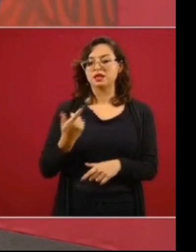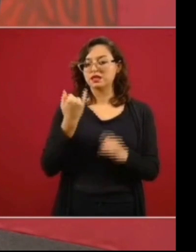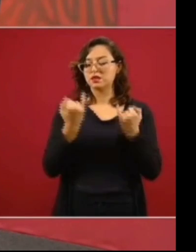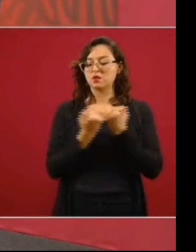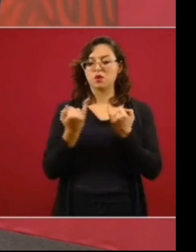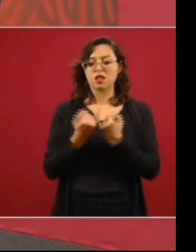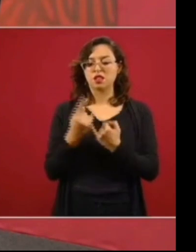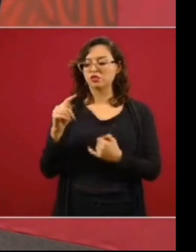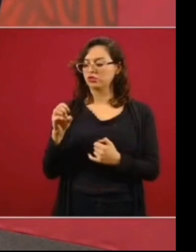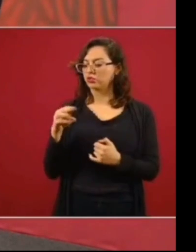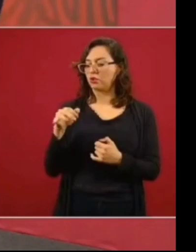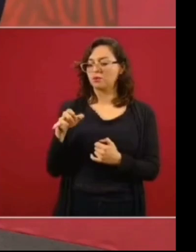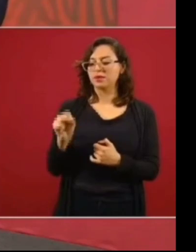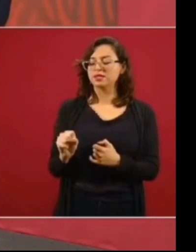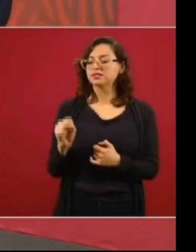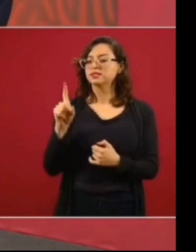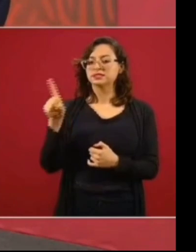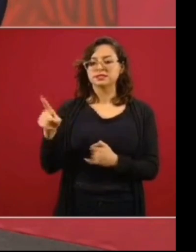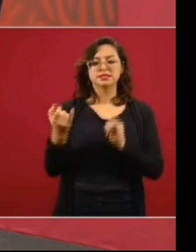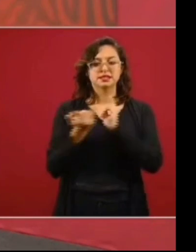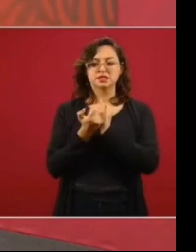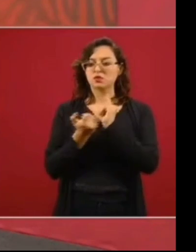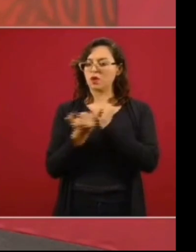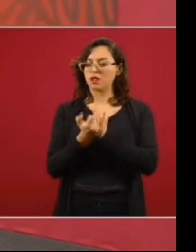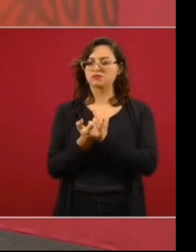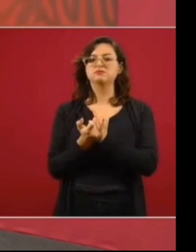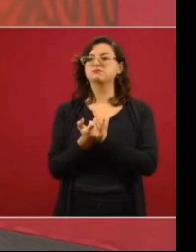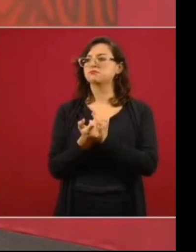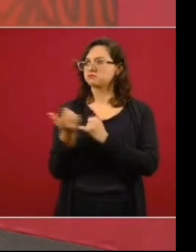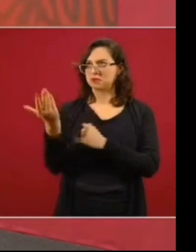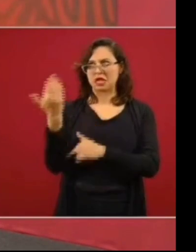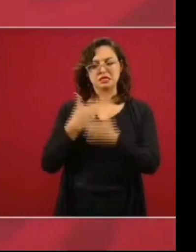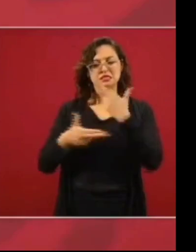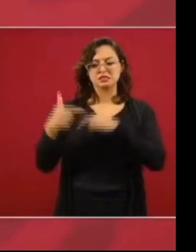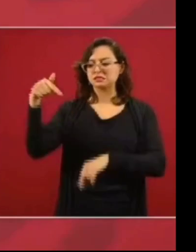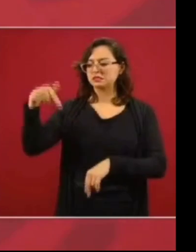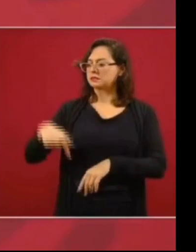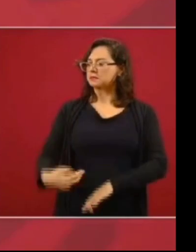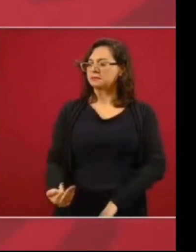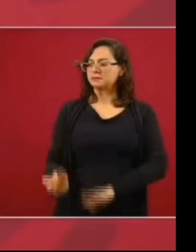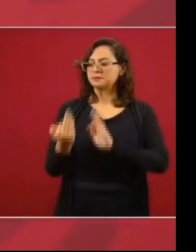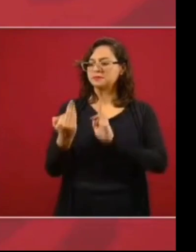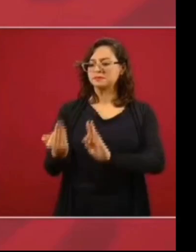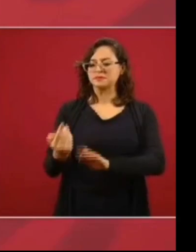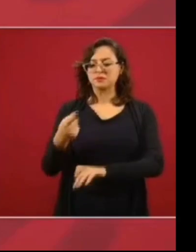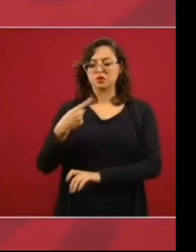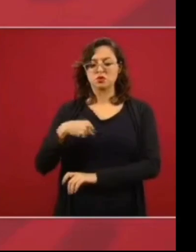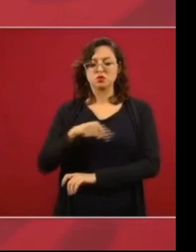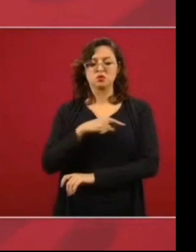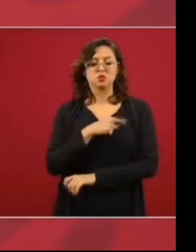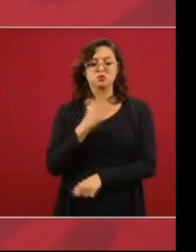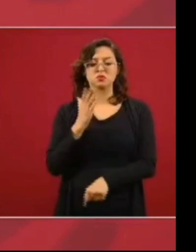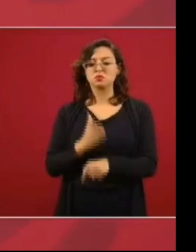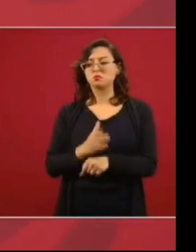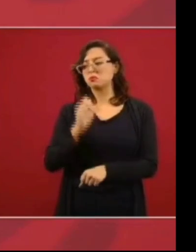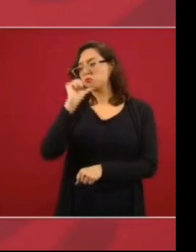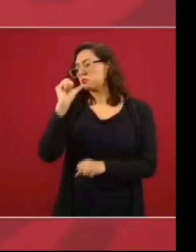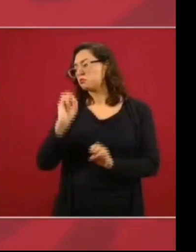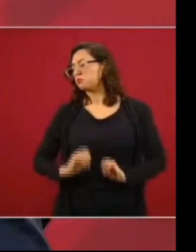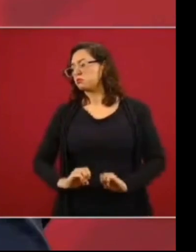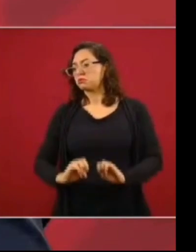O sea, impunidad no va a haber. Parte de nuestra función en la Secretaría de Relaciones Exteriores es garantizar que cuando hay casos de esa